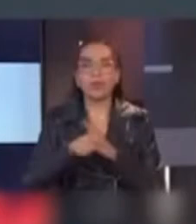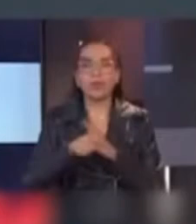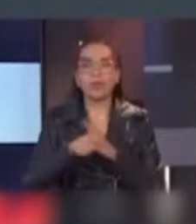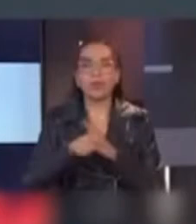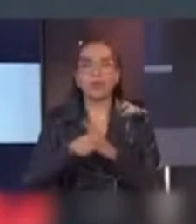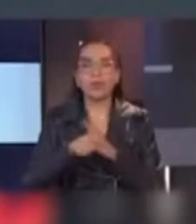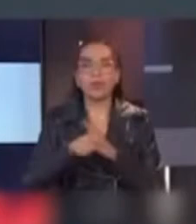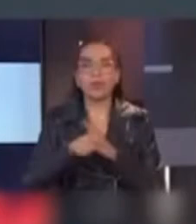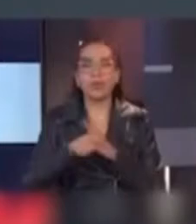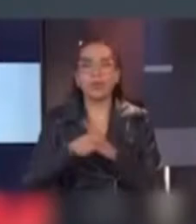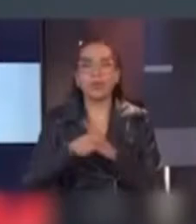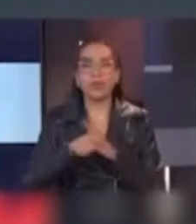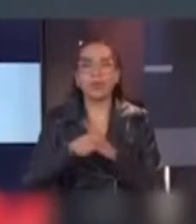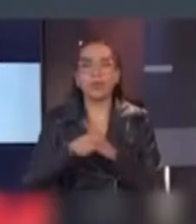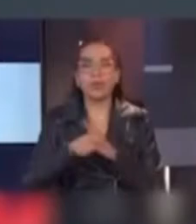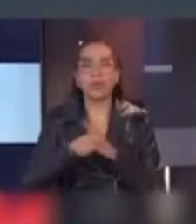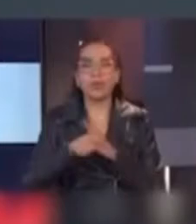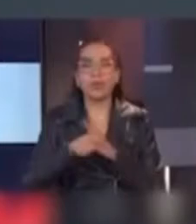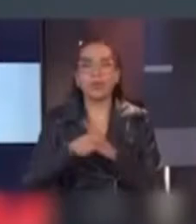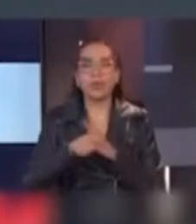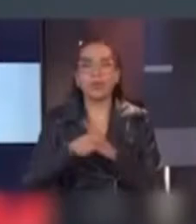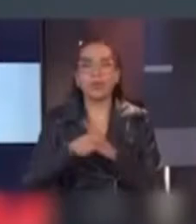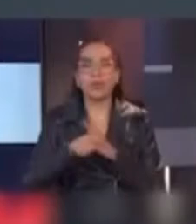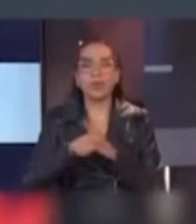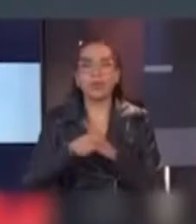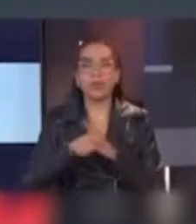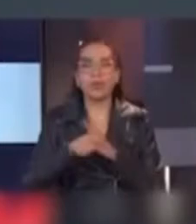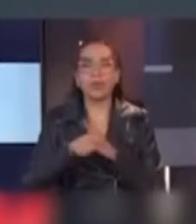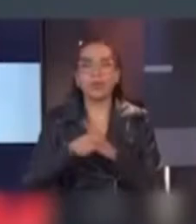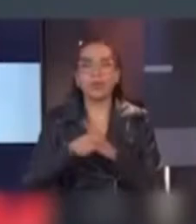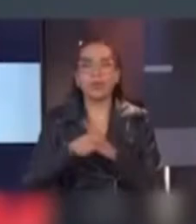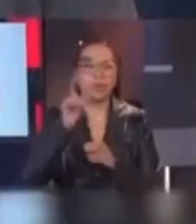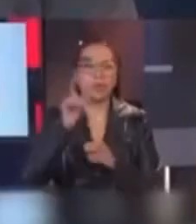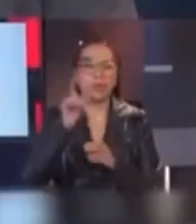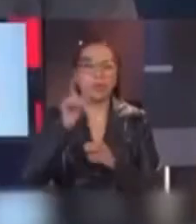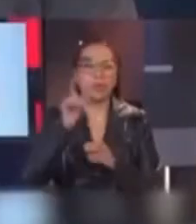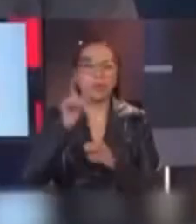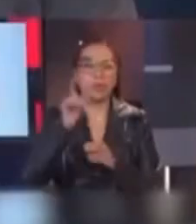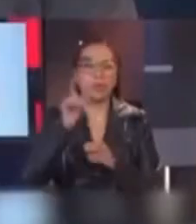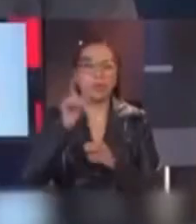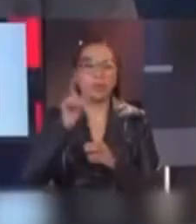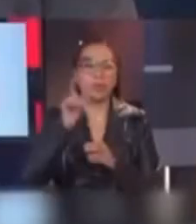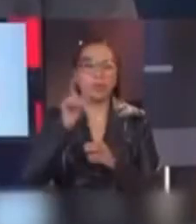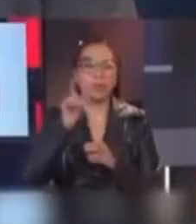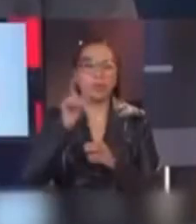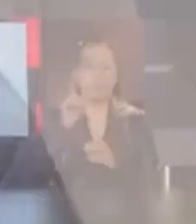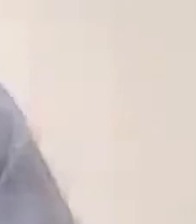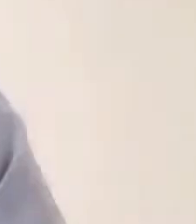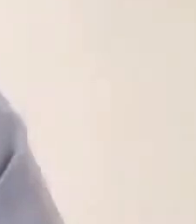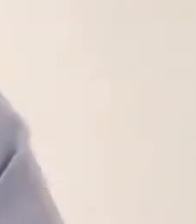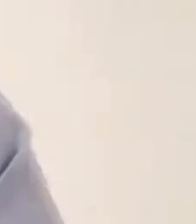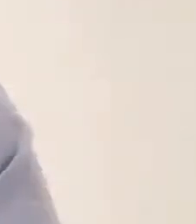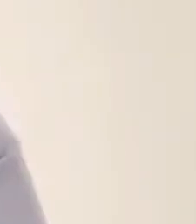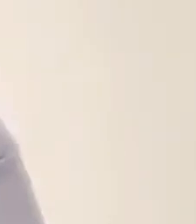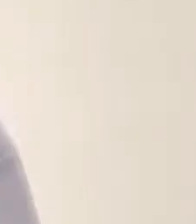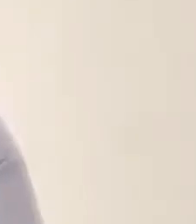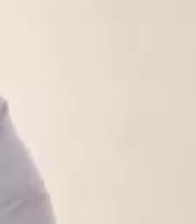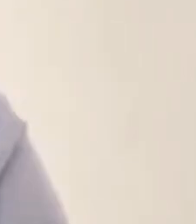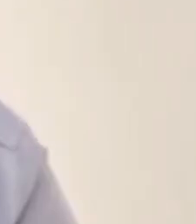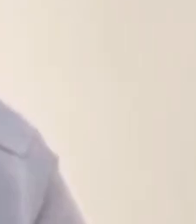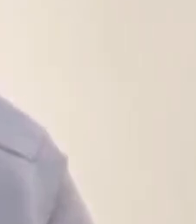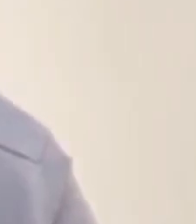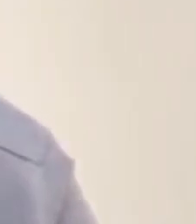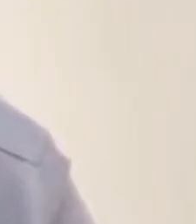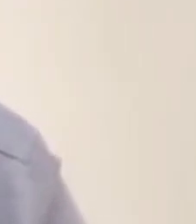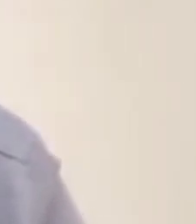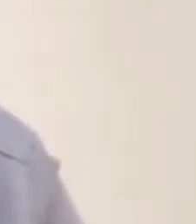a México. Él como funcionario de Estados ¿Cómo Unidos ves en la estos Operación Cóndor. análisis, estas narrativas que se